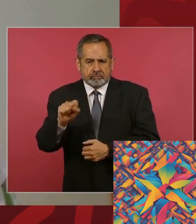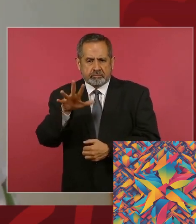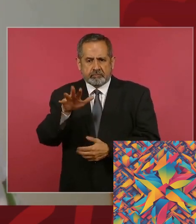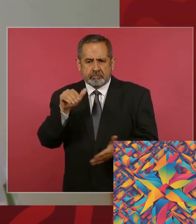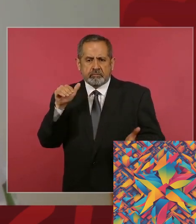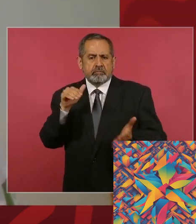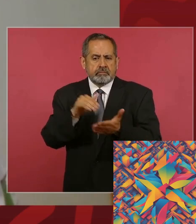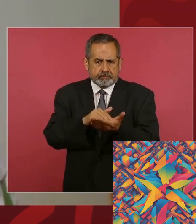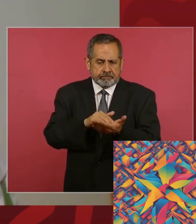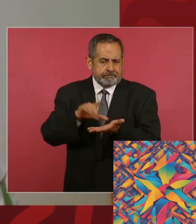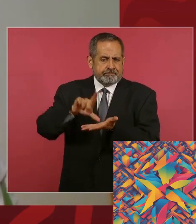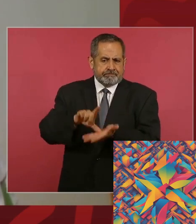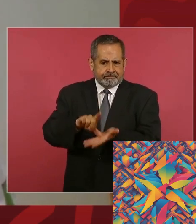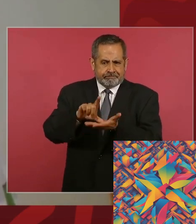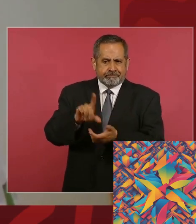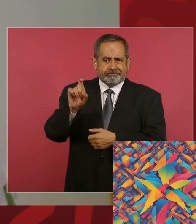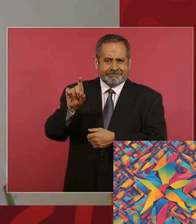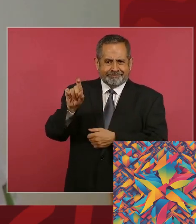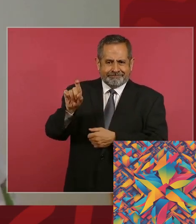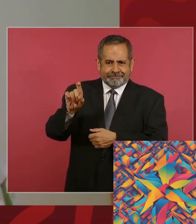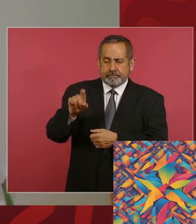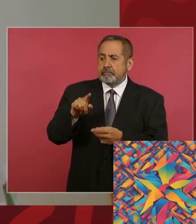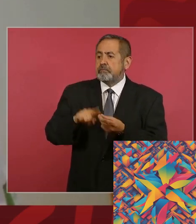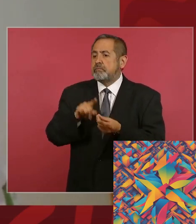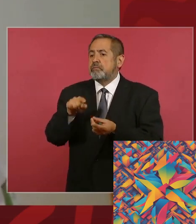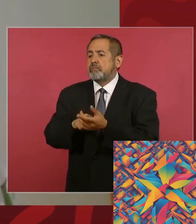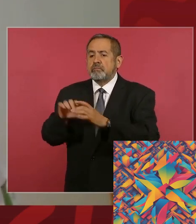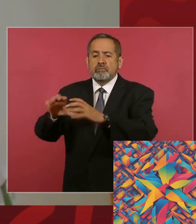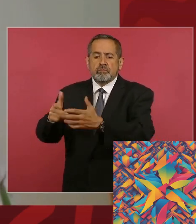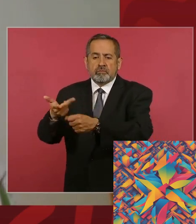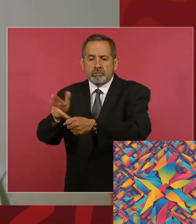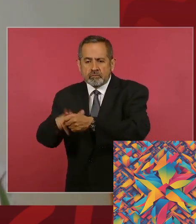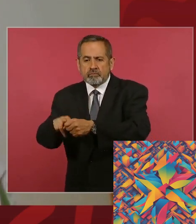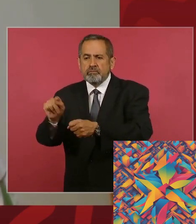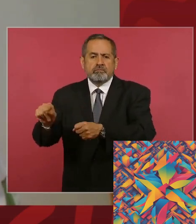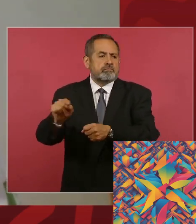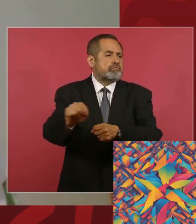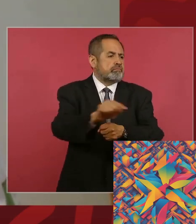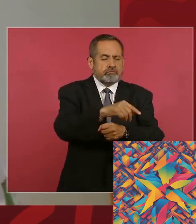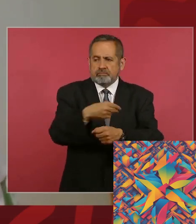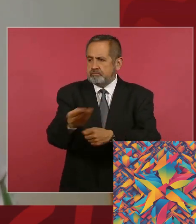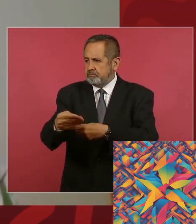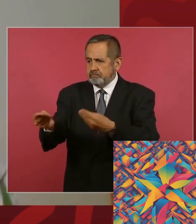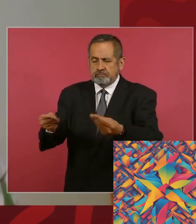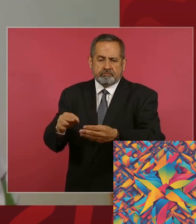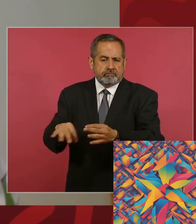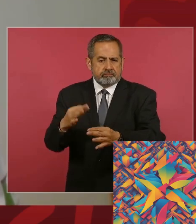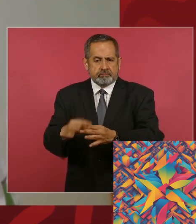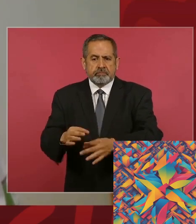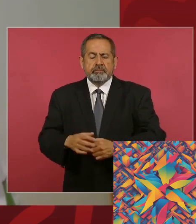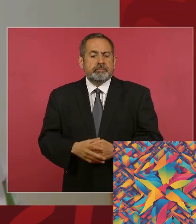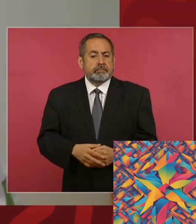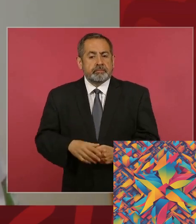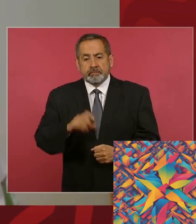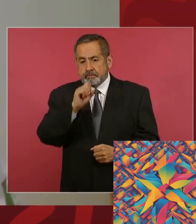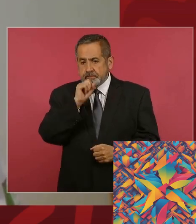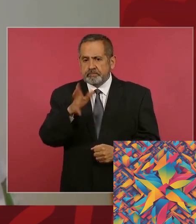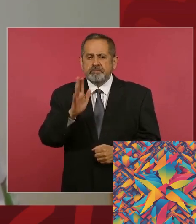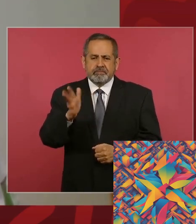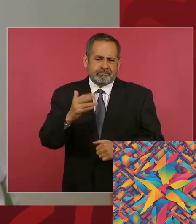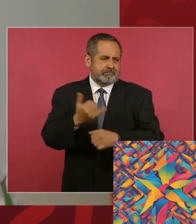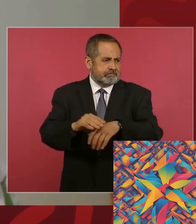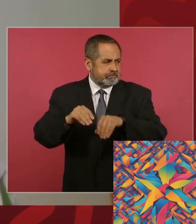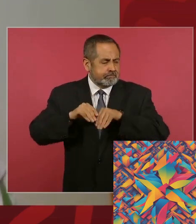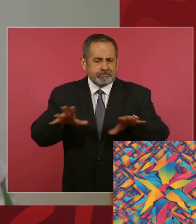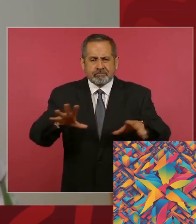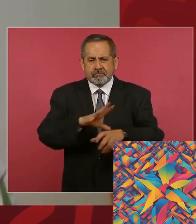García, frente a lo que describe como maniobras políticas de la oposición. Esta situación ha resaltado la importancia de la unidad y la democracia